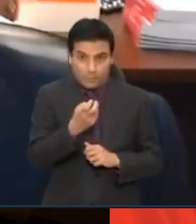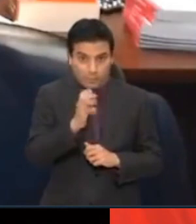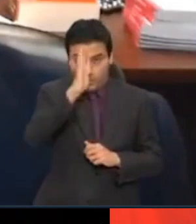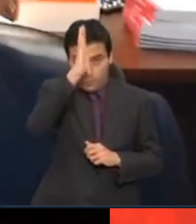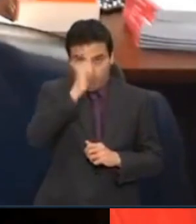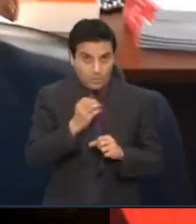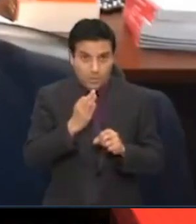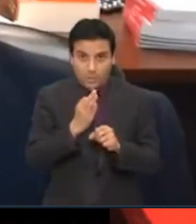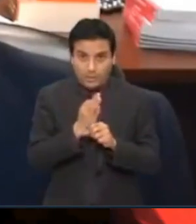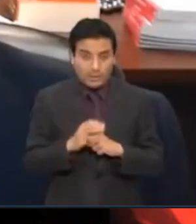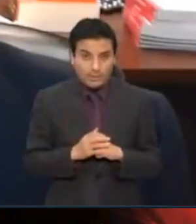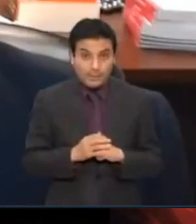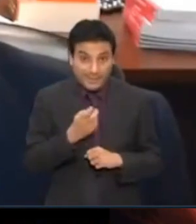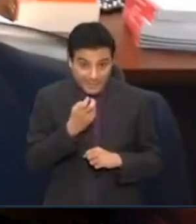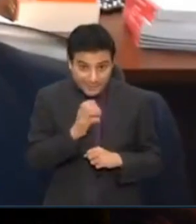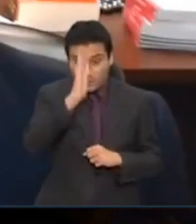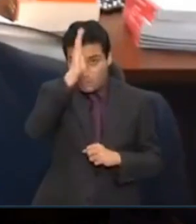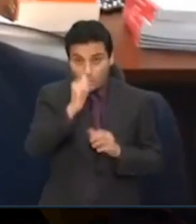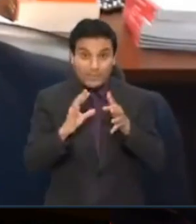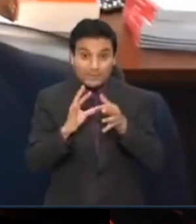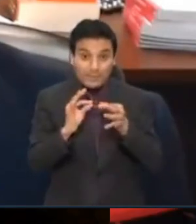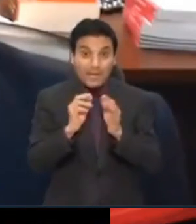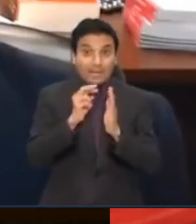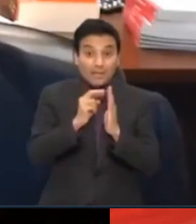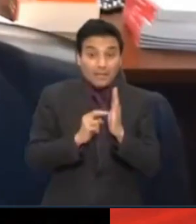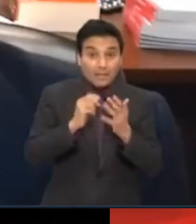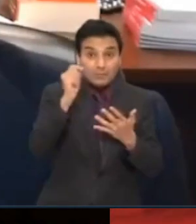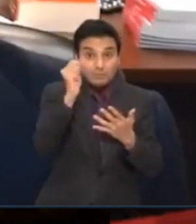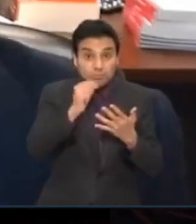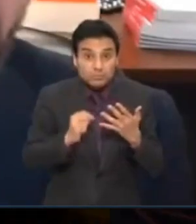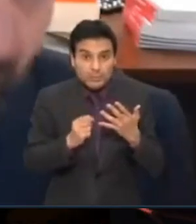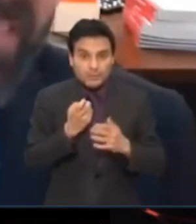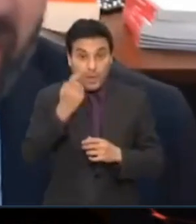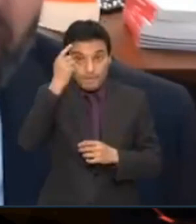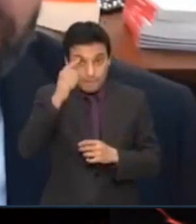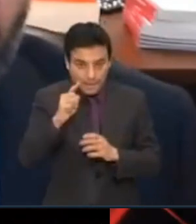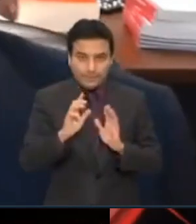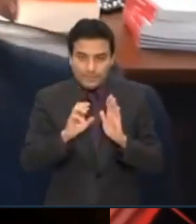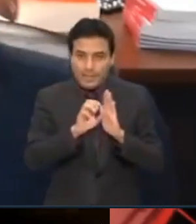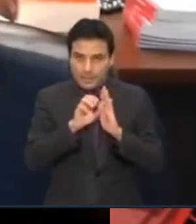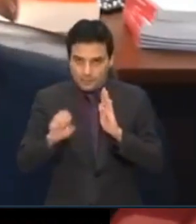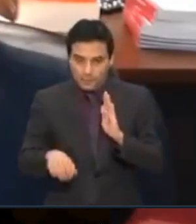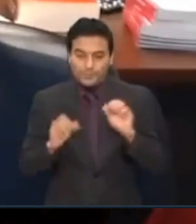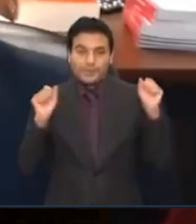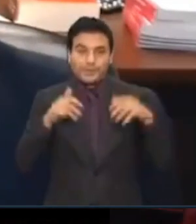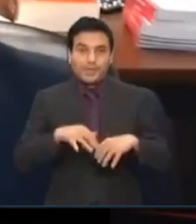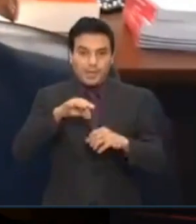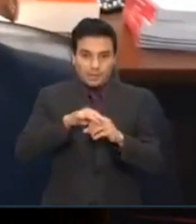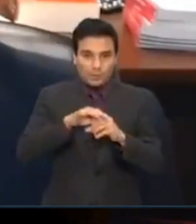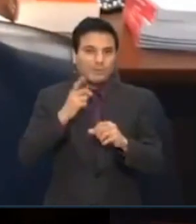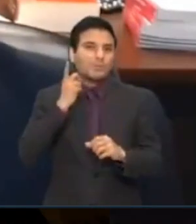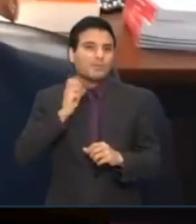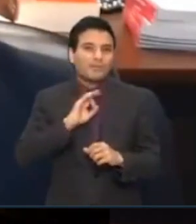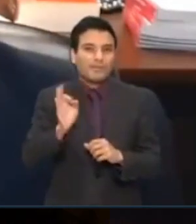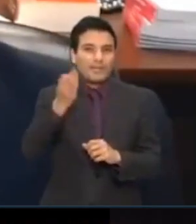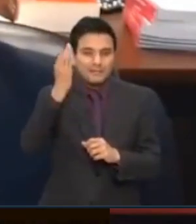que nos ocupa. En él se establecen las reglas que seguirá este Consejo General para asignar, una vez que las elecciones de diputaciones federales de